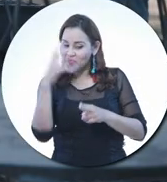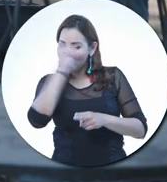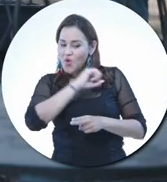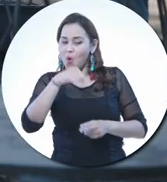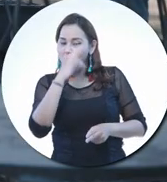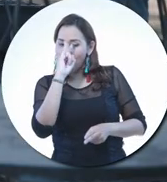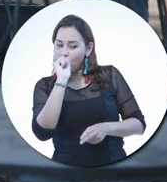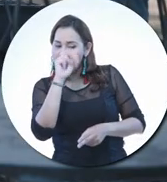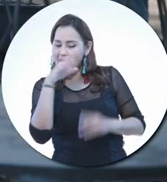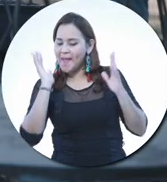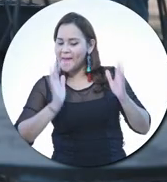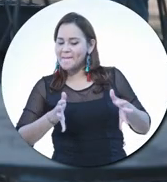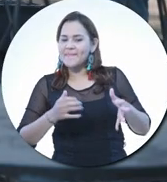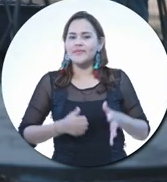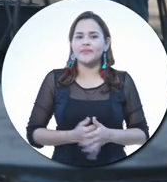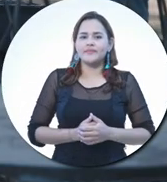Así que sí te llamas Juan.